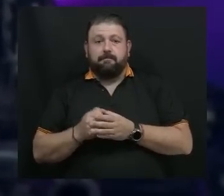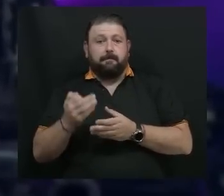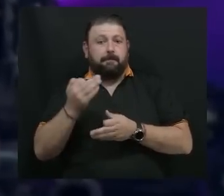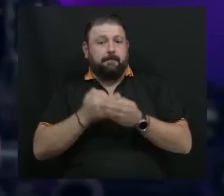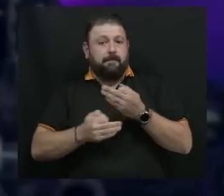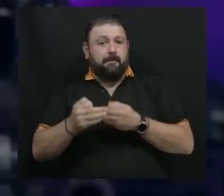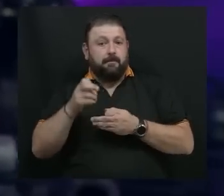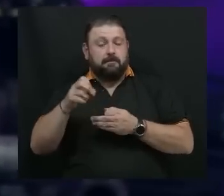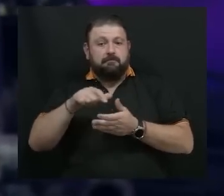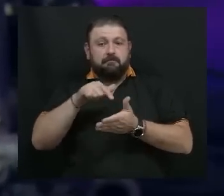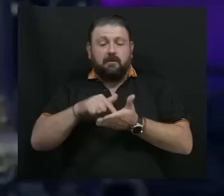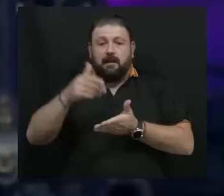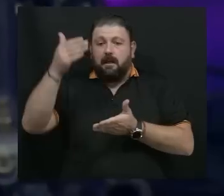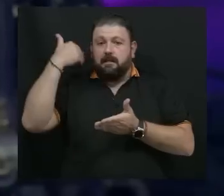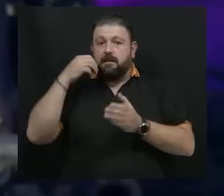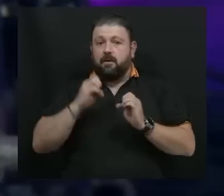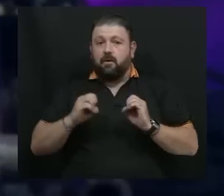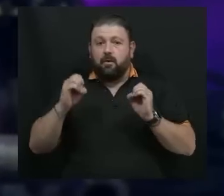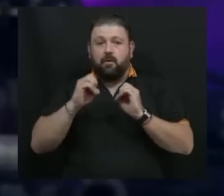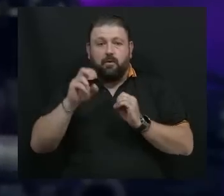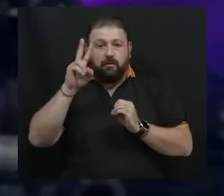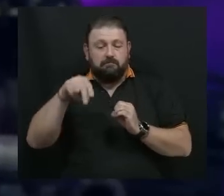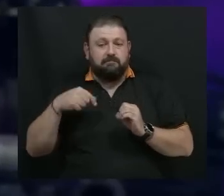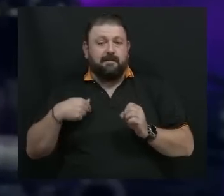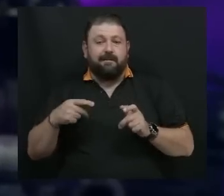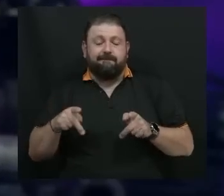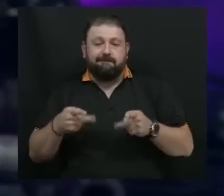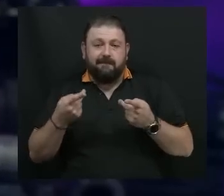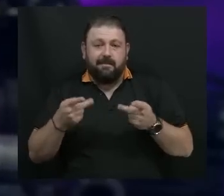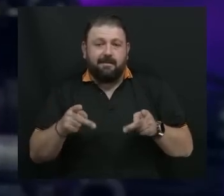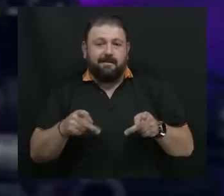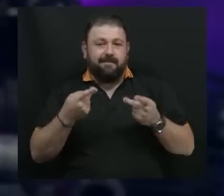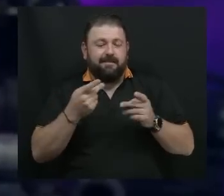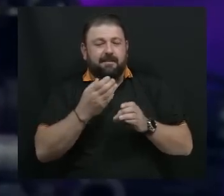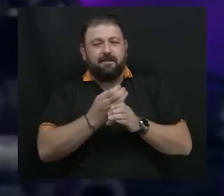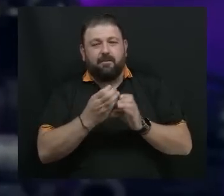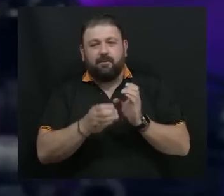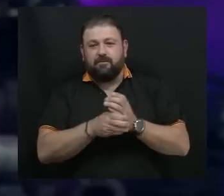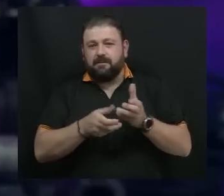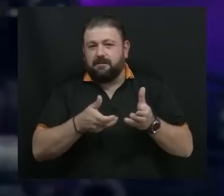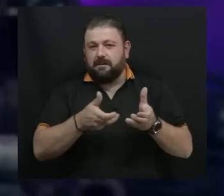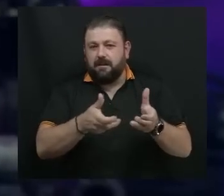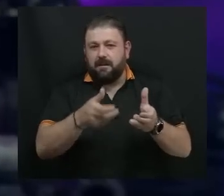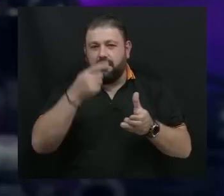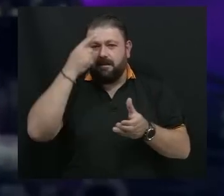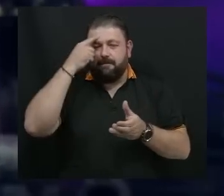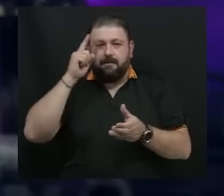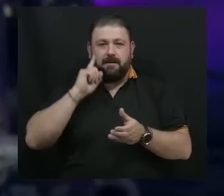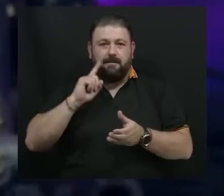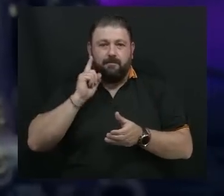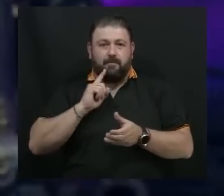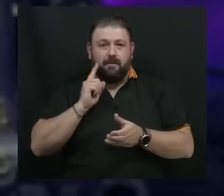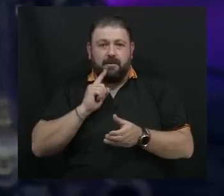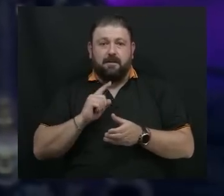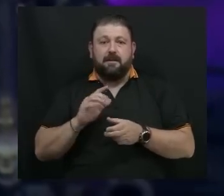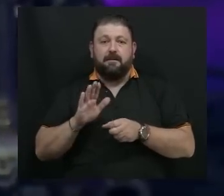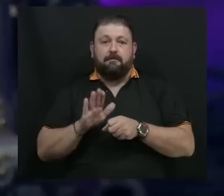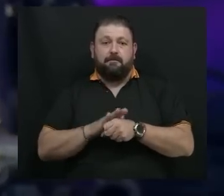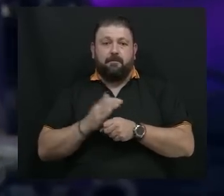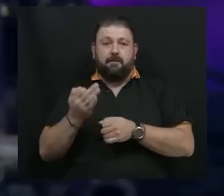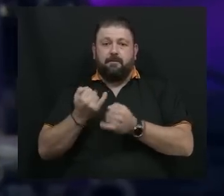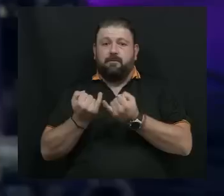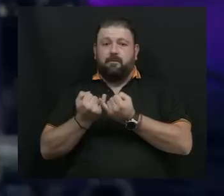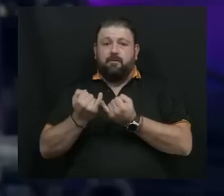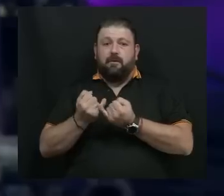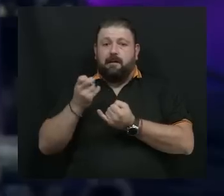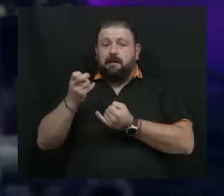ese entonces, que era vender accesorios para mujer y correrle a la policía porque en Colombia invadir el espacio